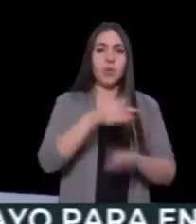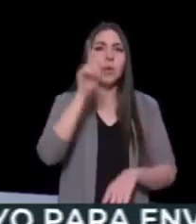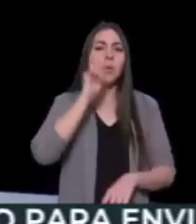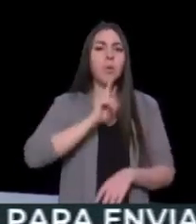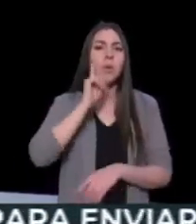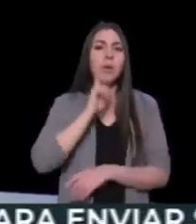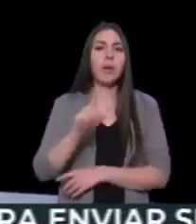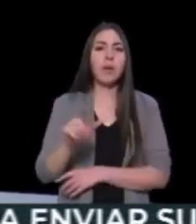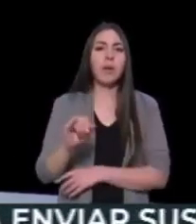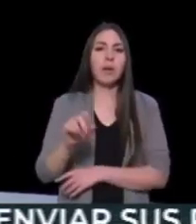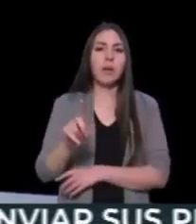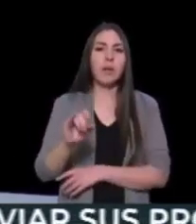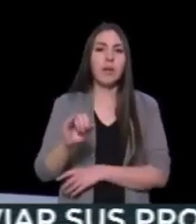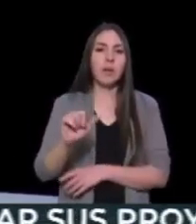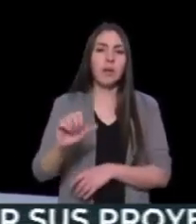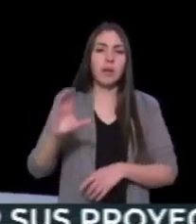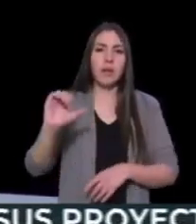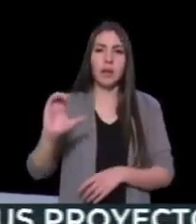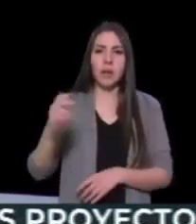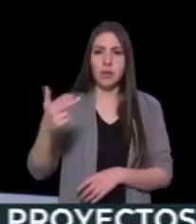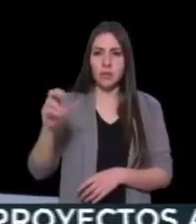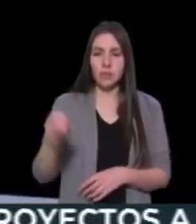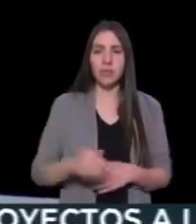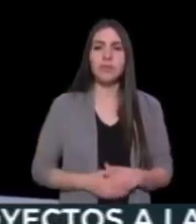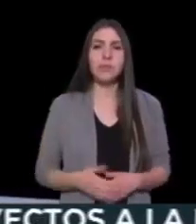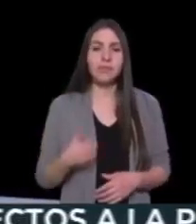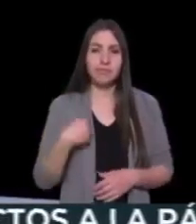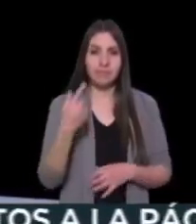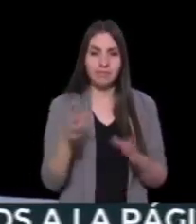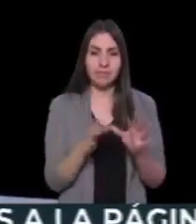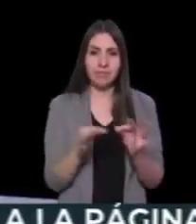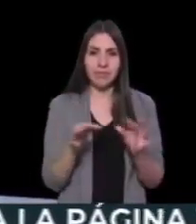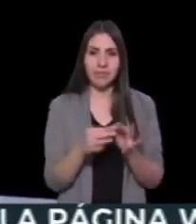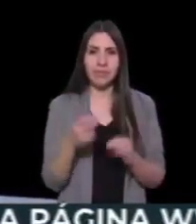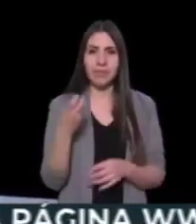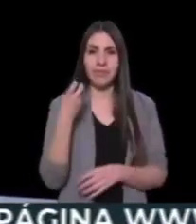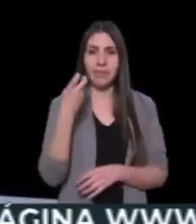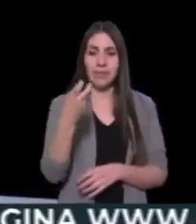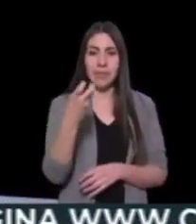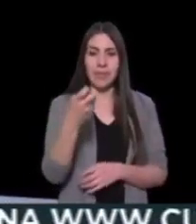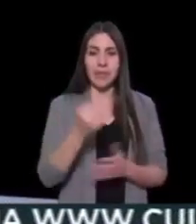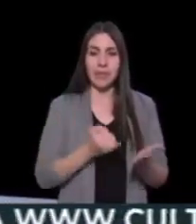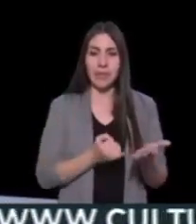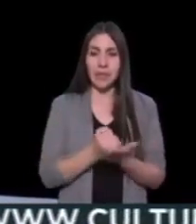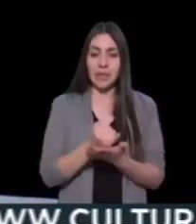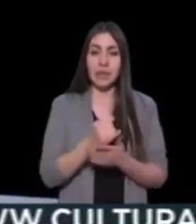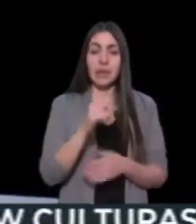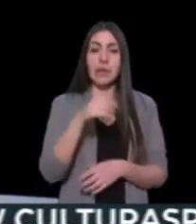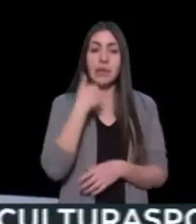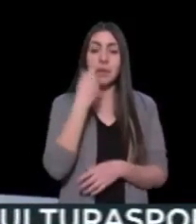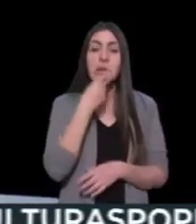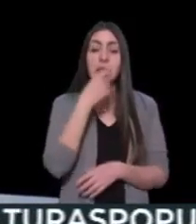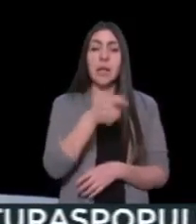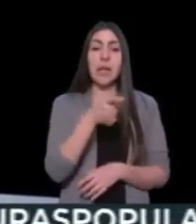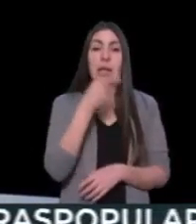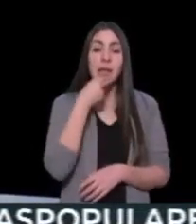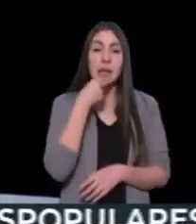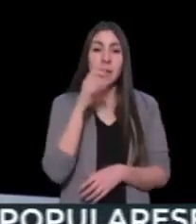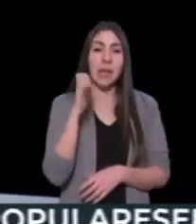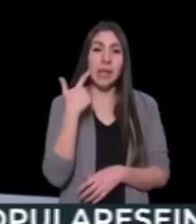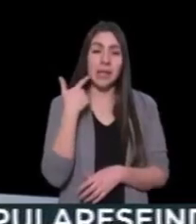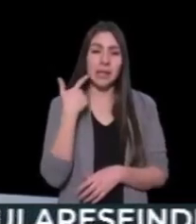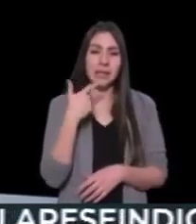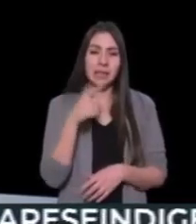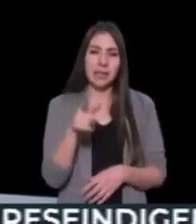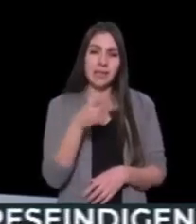periodista Lidia Cacho. Bueno, pese a esto que le estoy mencionando, esta determinación no implicará que el exfuncionario obtenga su libertad y sí que